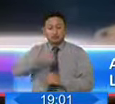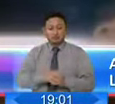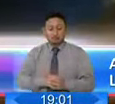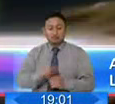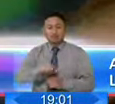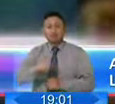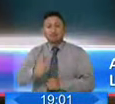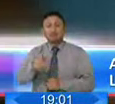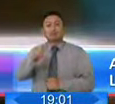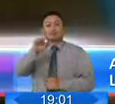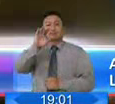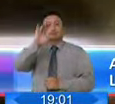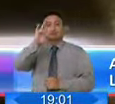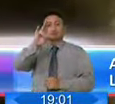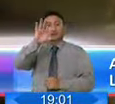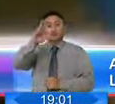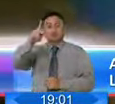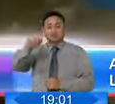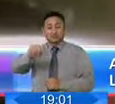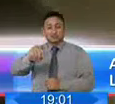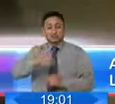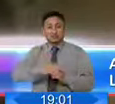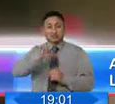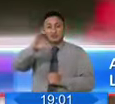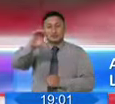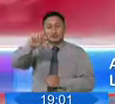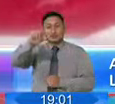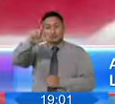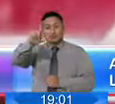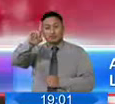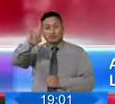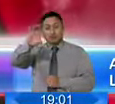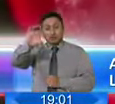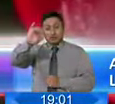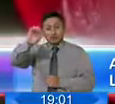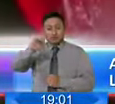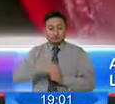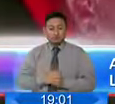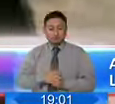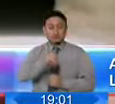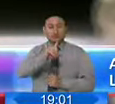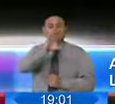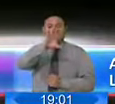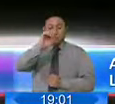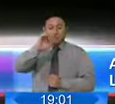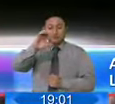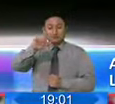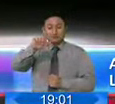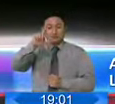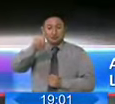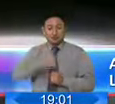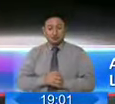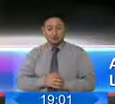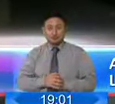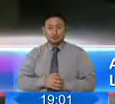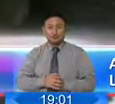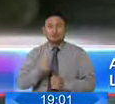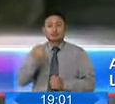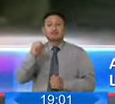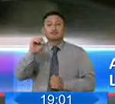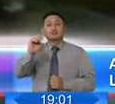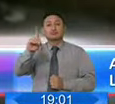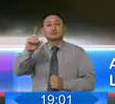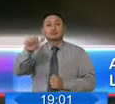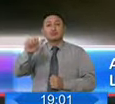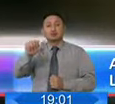clorhídrico, 75 kilogramos de cloruro de calcio, 150 kilogramos de cal, 50 kilogramos de soda cáustica,